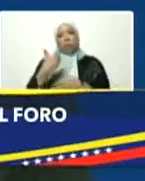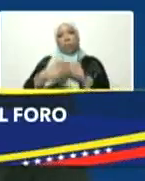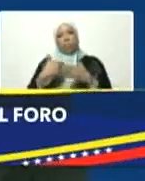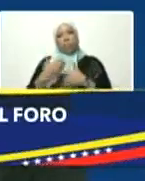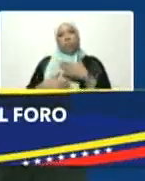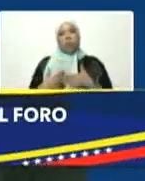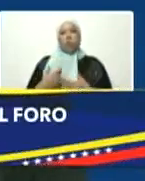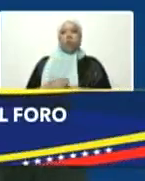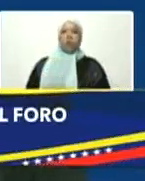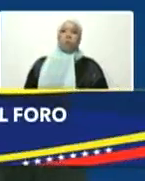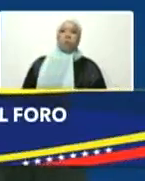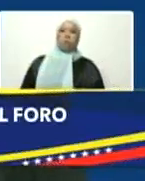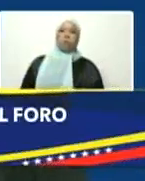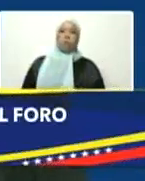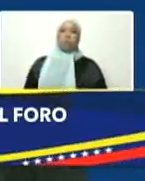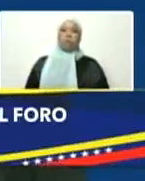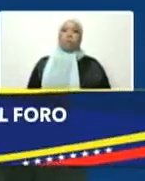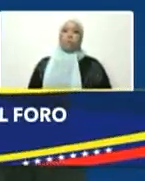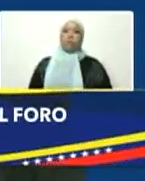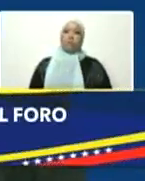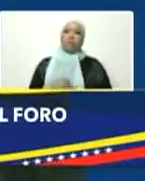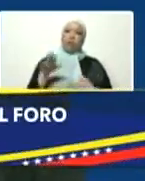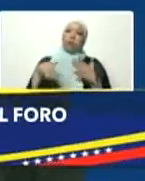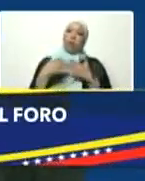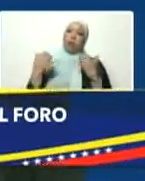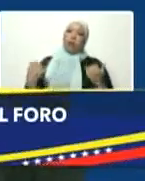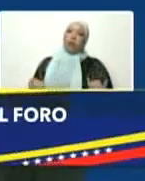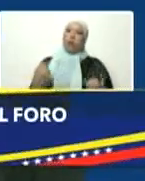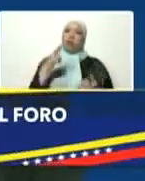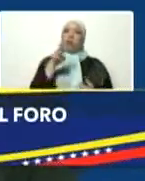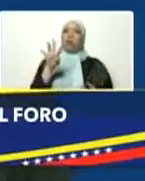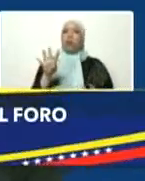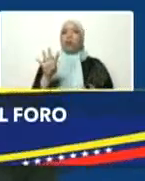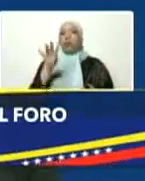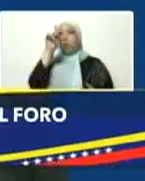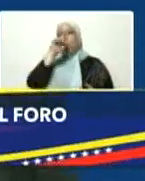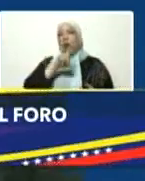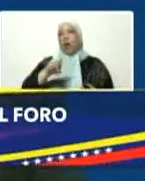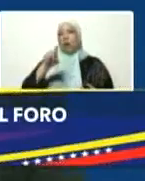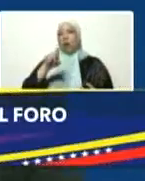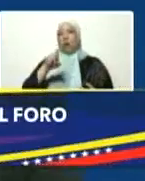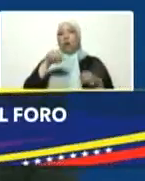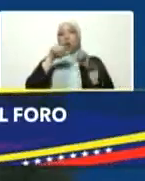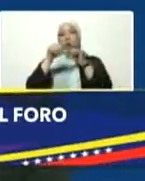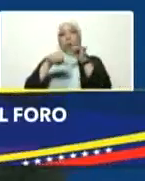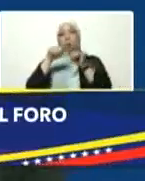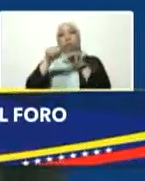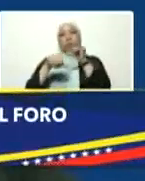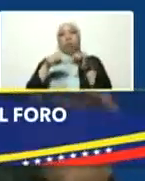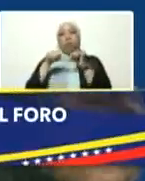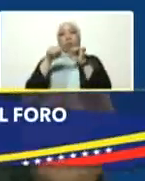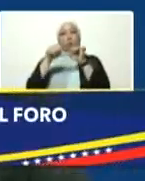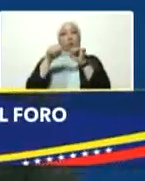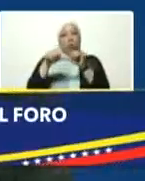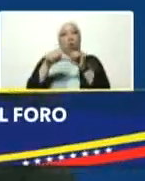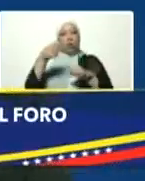el licenciado Andrés Manuel López Obrador hasta 2024. Y nos la vamos a seguir jugando